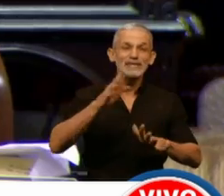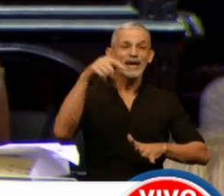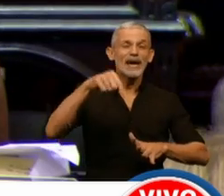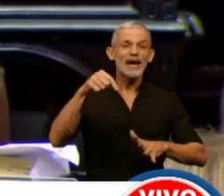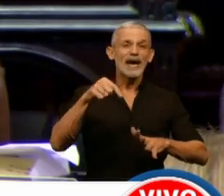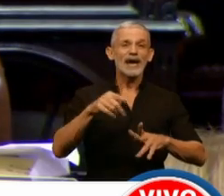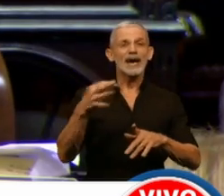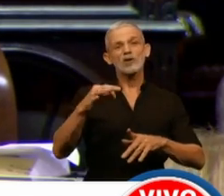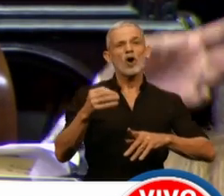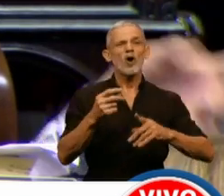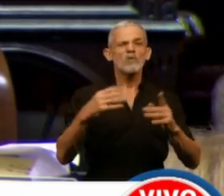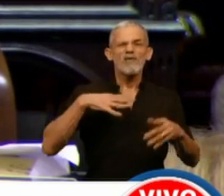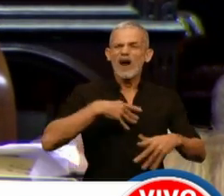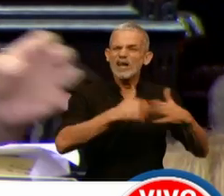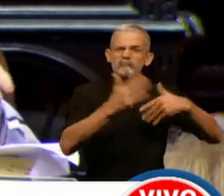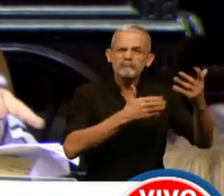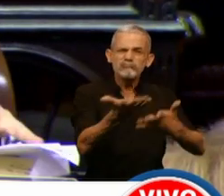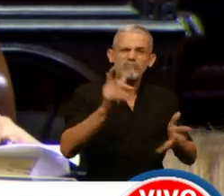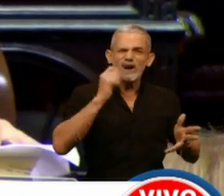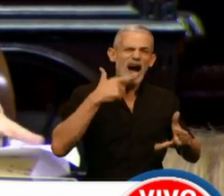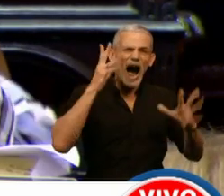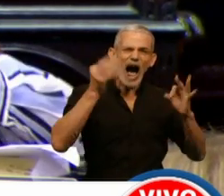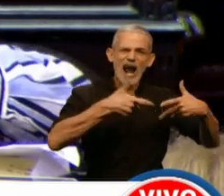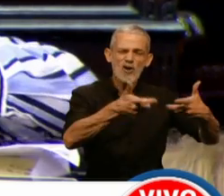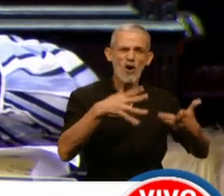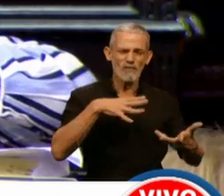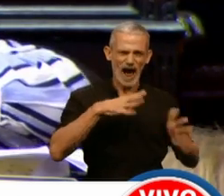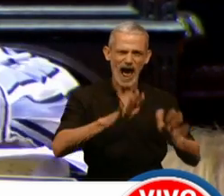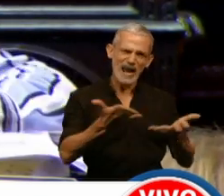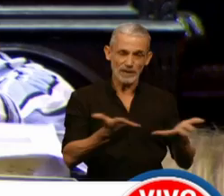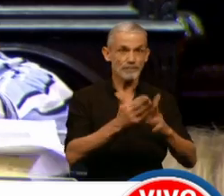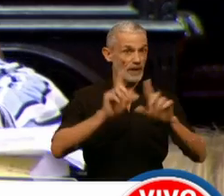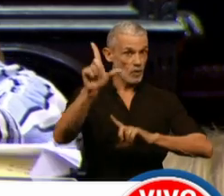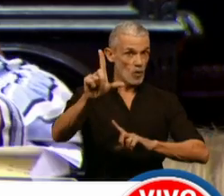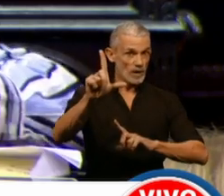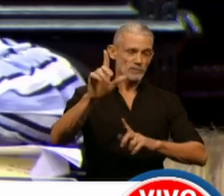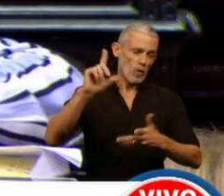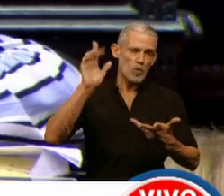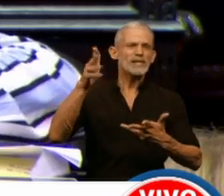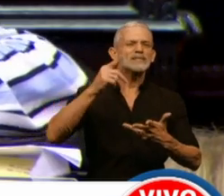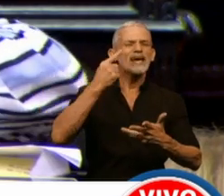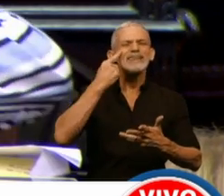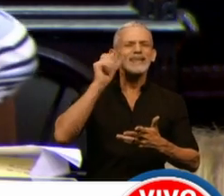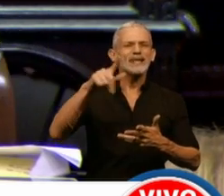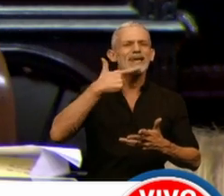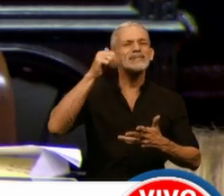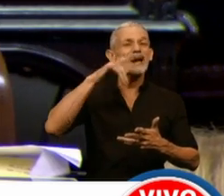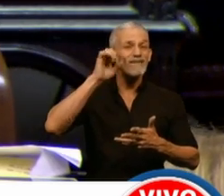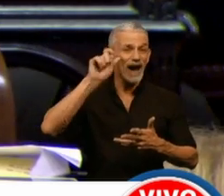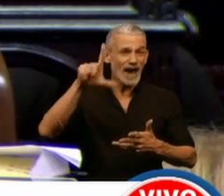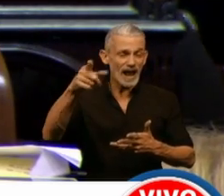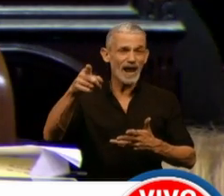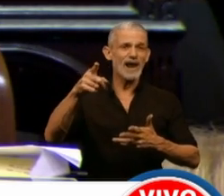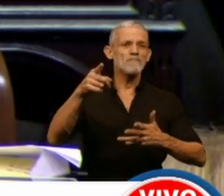lo hubiera acompañado con la infraestructura miren el lunes el intendente de san rafael el compañero emir